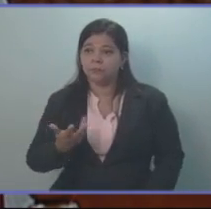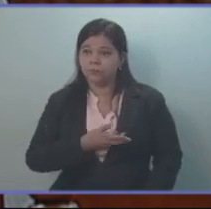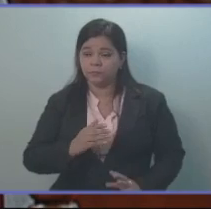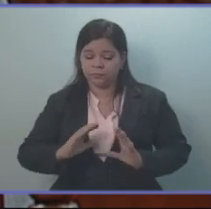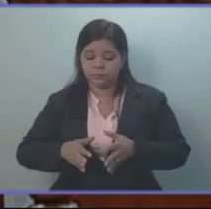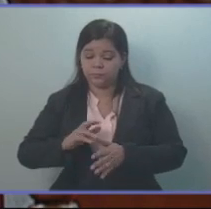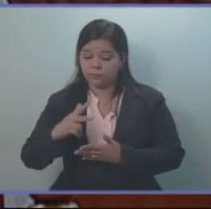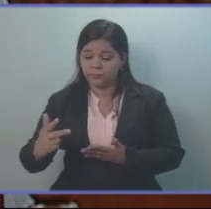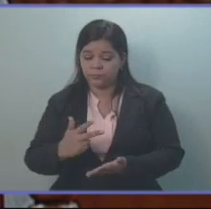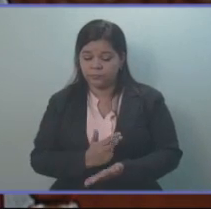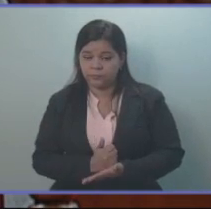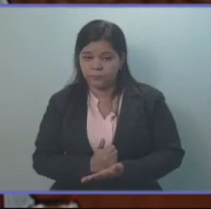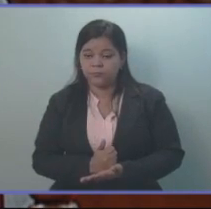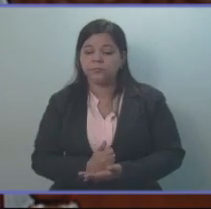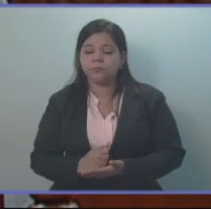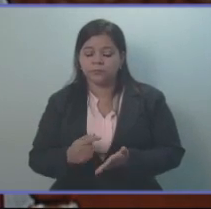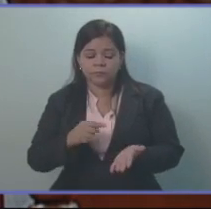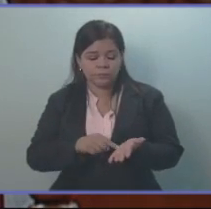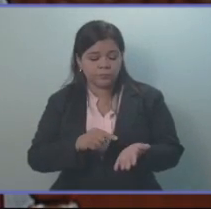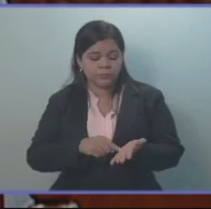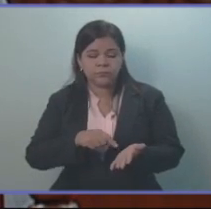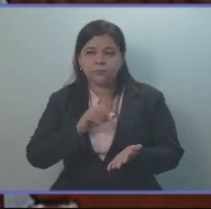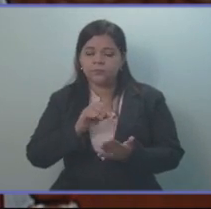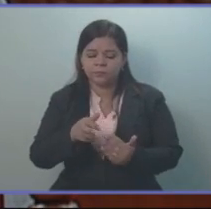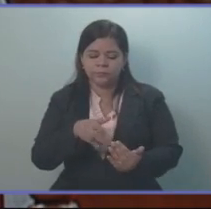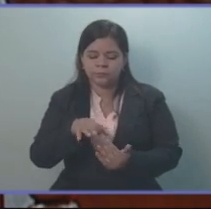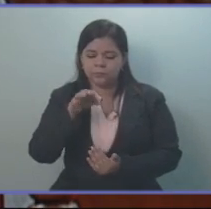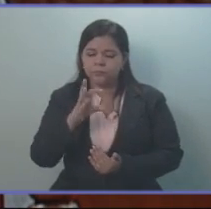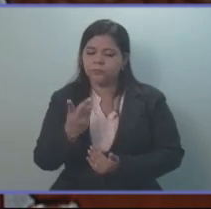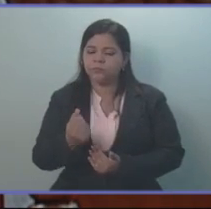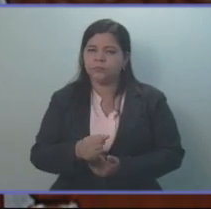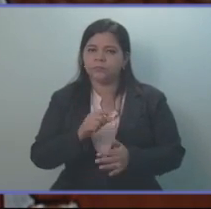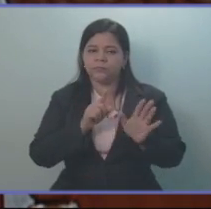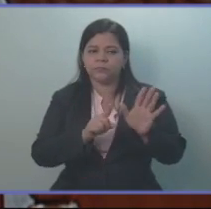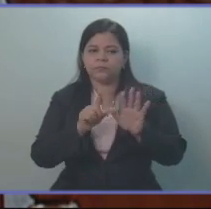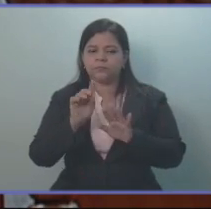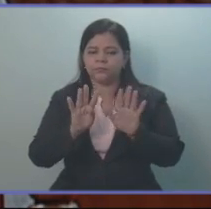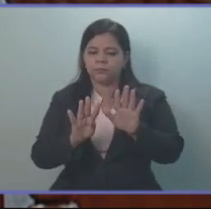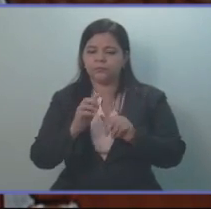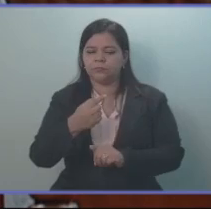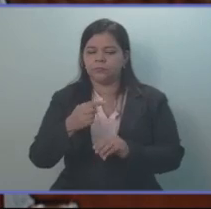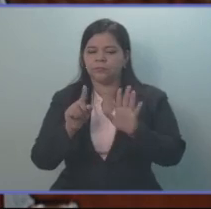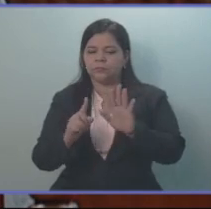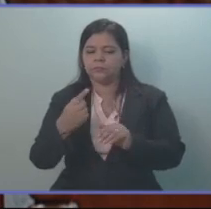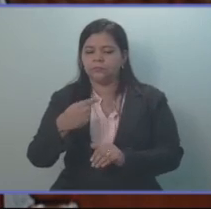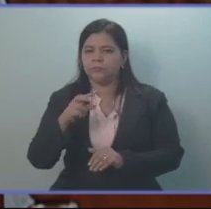y Especial del Presupuesto se refiere al expediente número